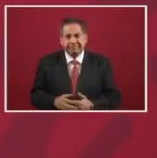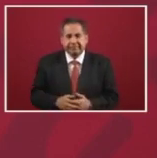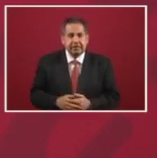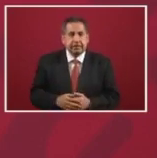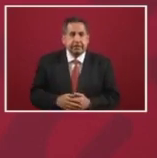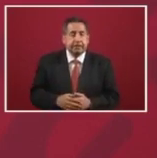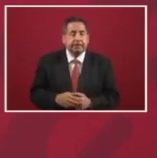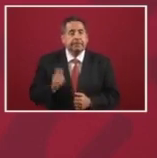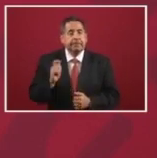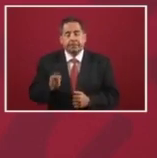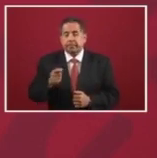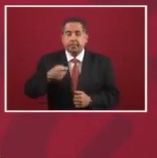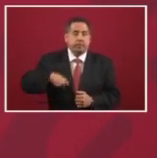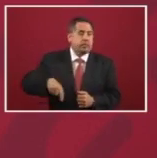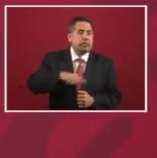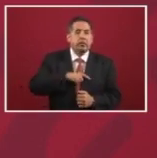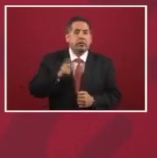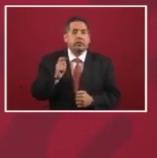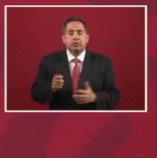Estamos